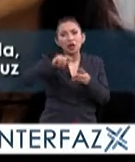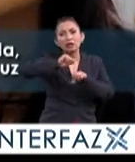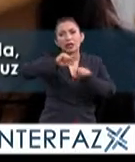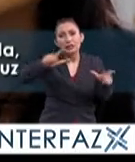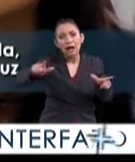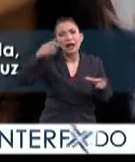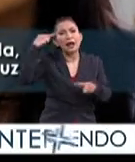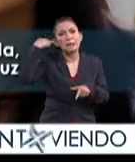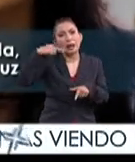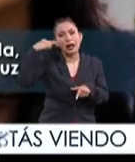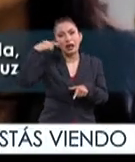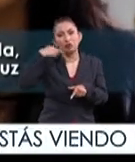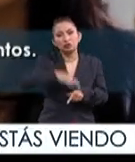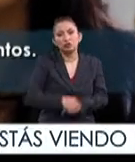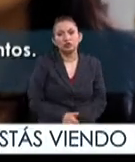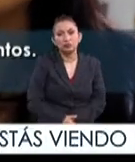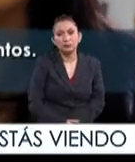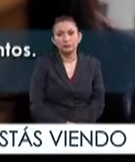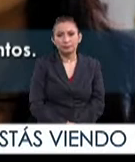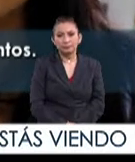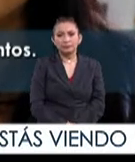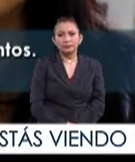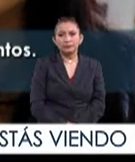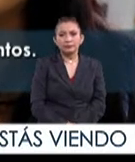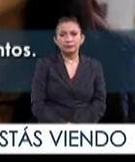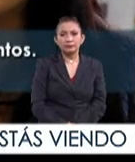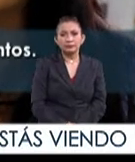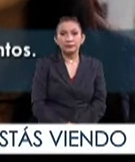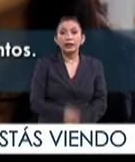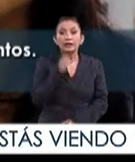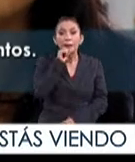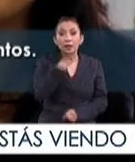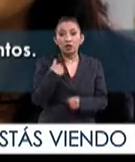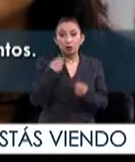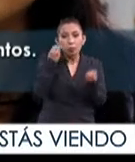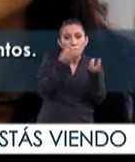pues na Xni Yiquinin, Yunuk Minau, na